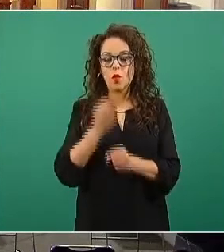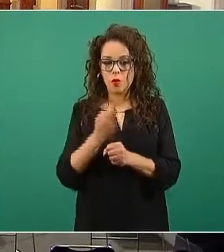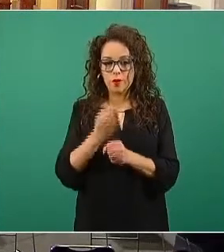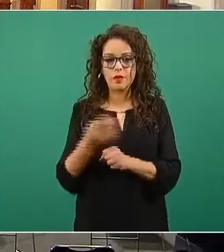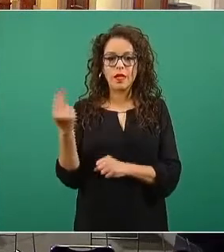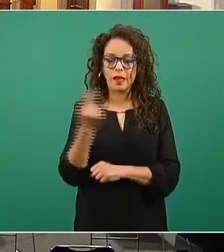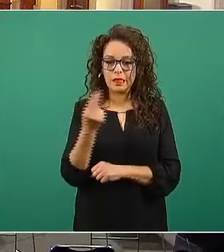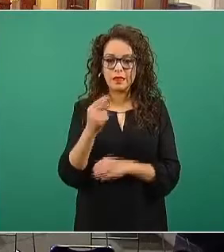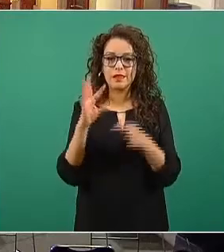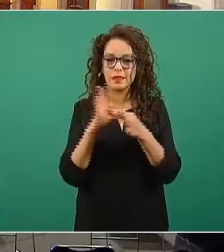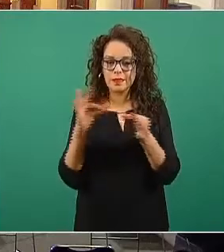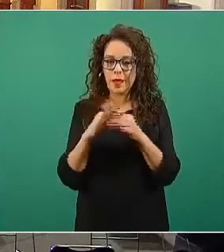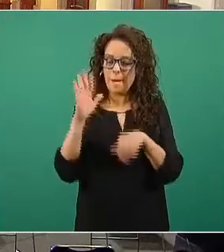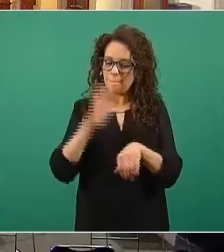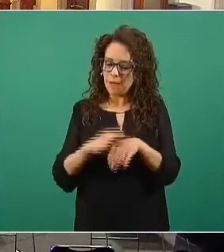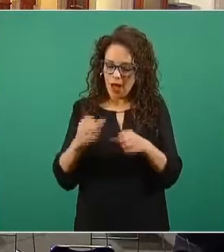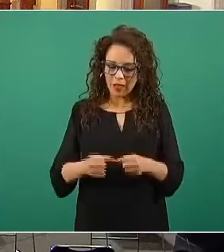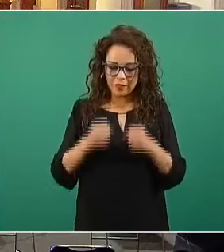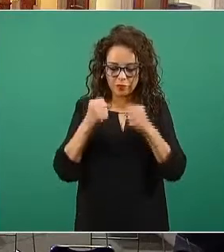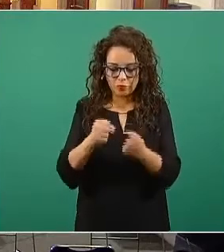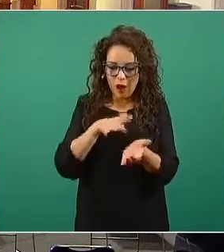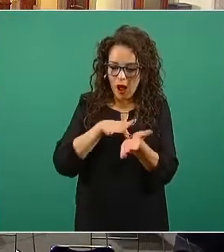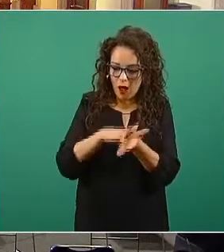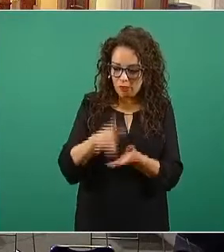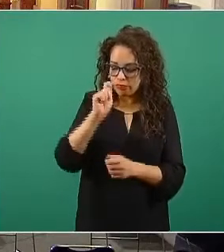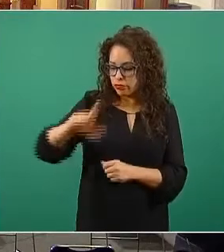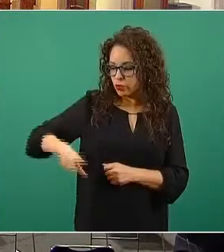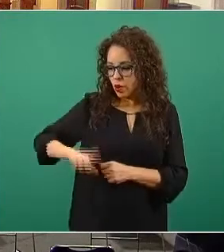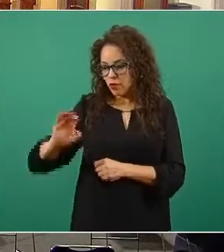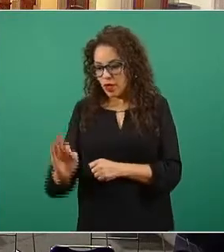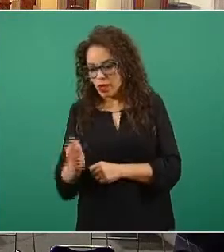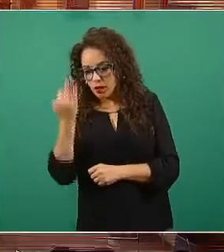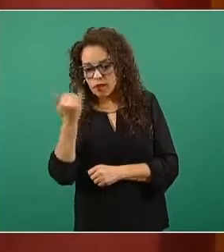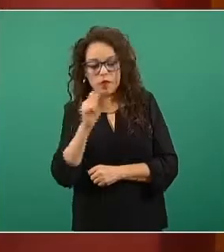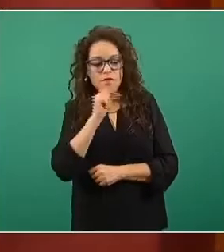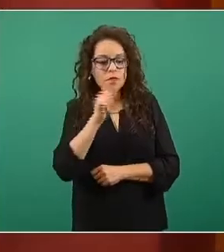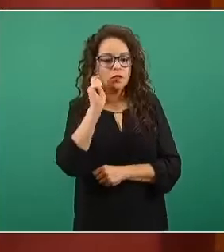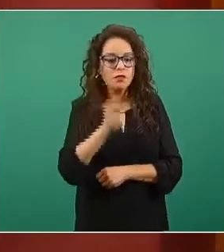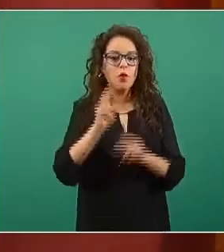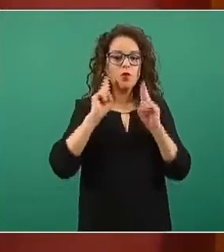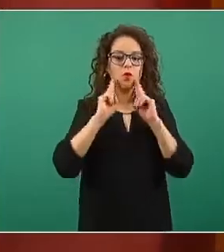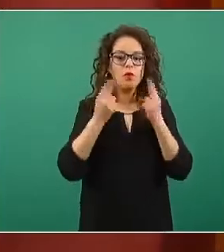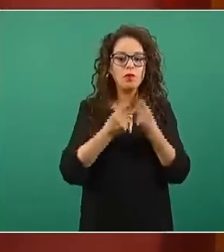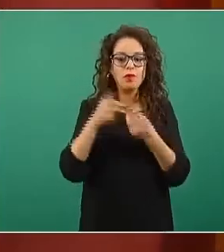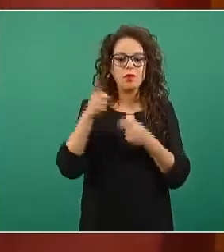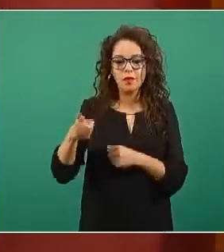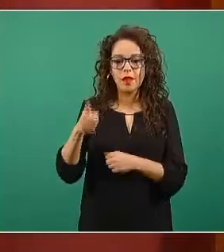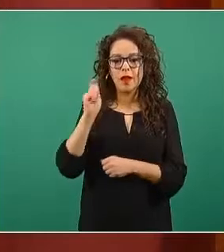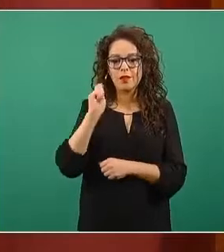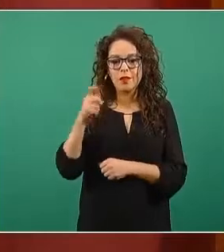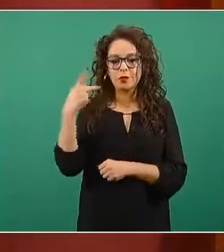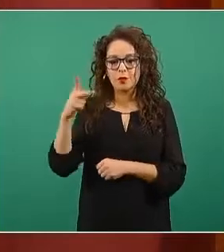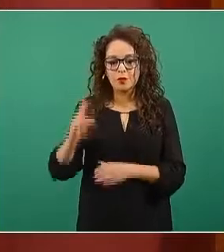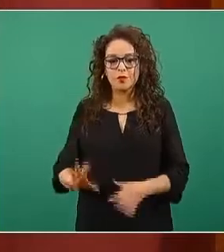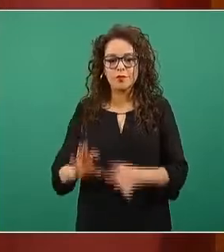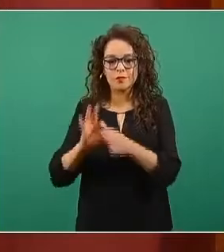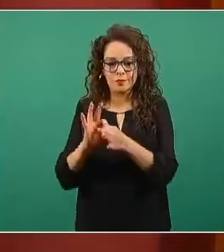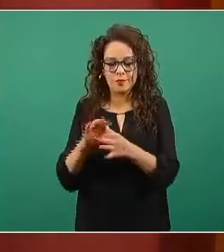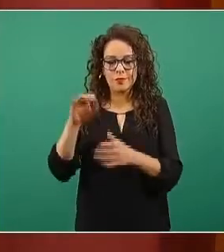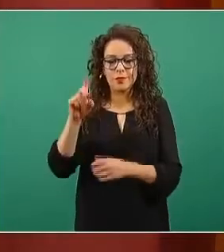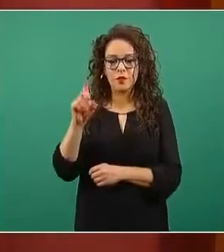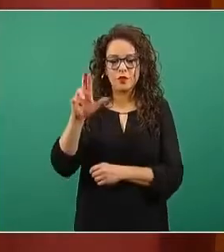desde el gobierno federal, tanto de la unidad que corresponde a la doctora de la Torre como a la unidad que corresponde